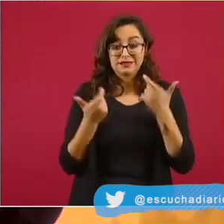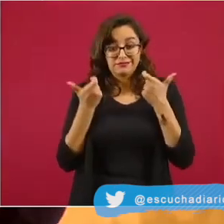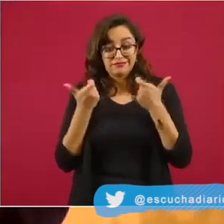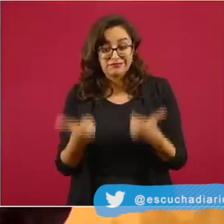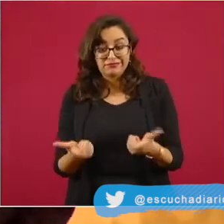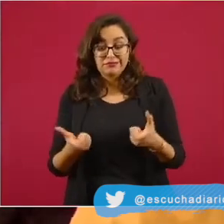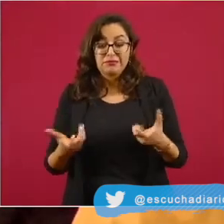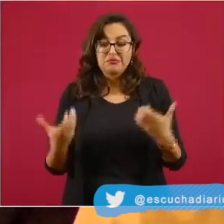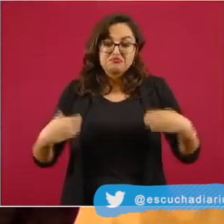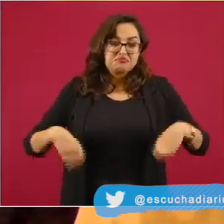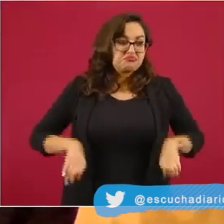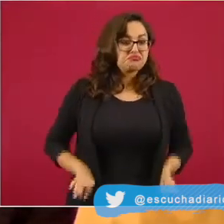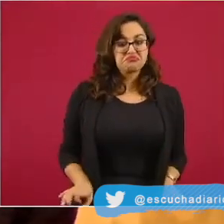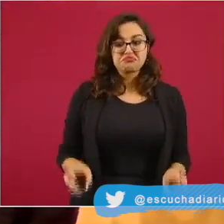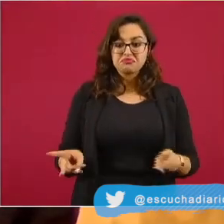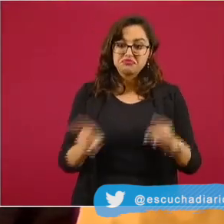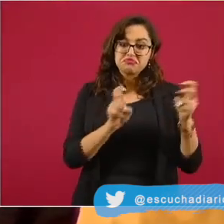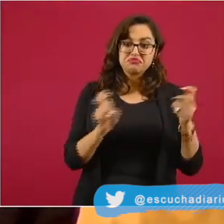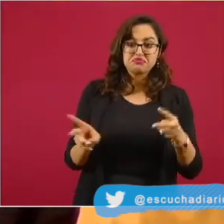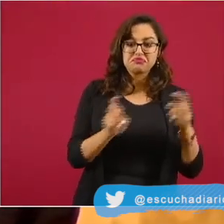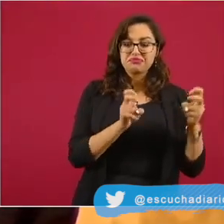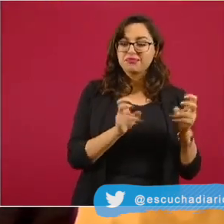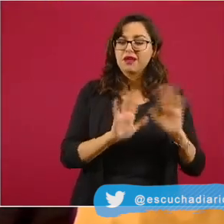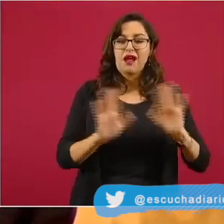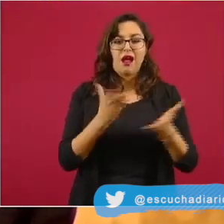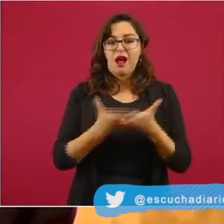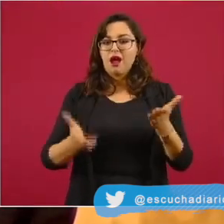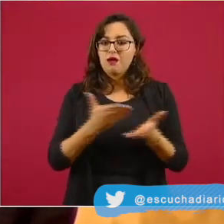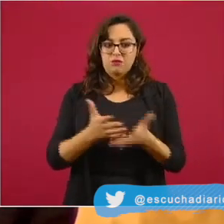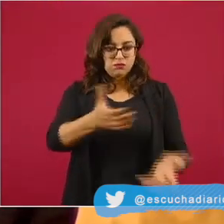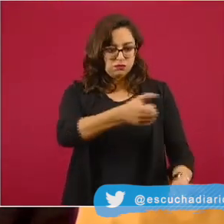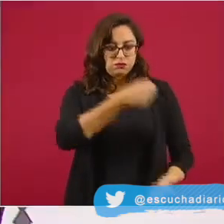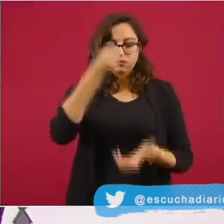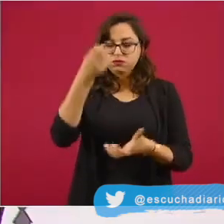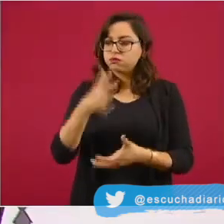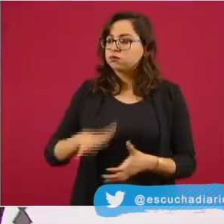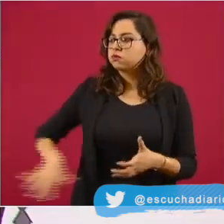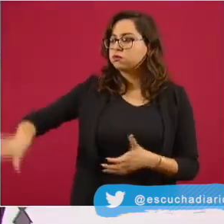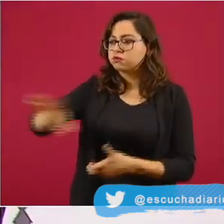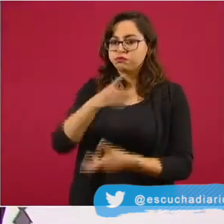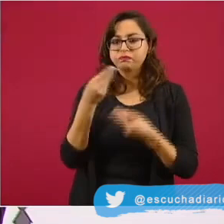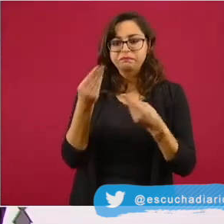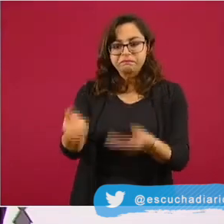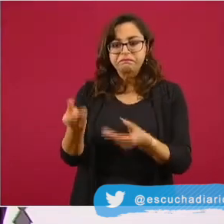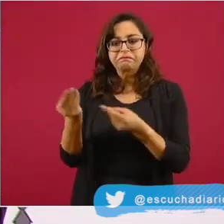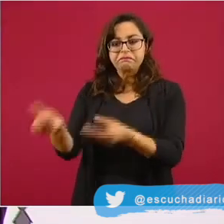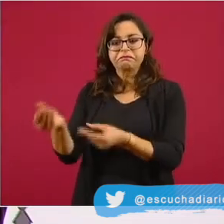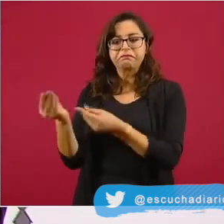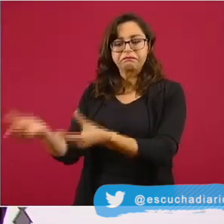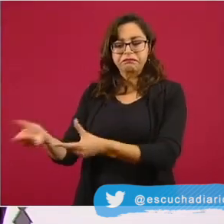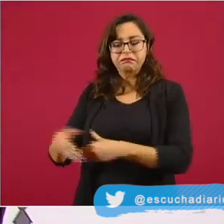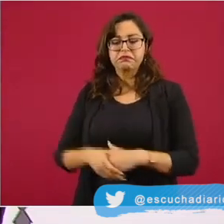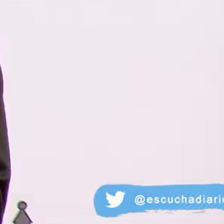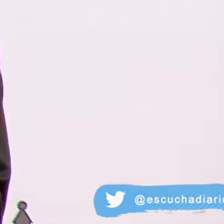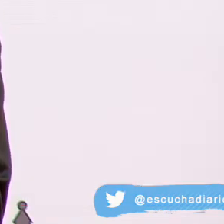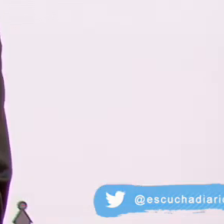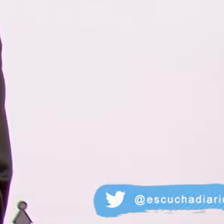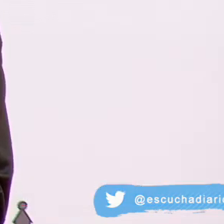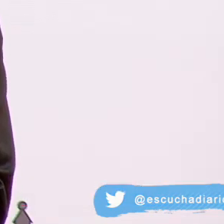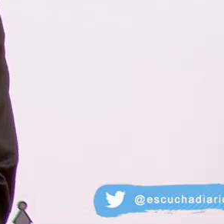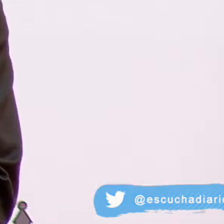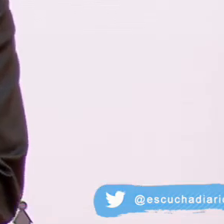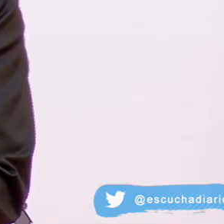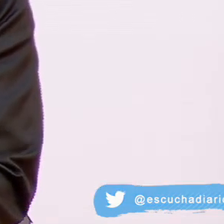ahora llega a los de abajo, a los olvidados, a los